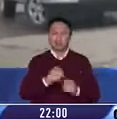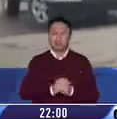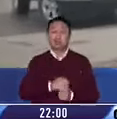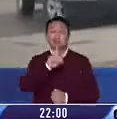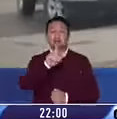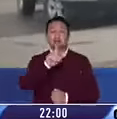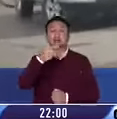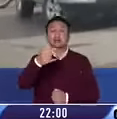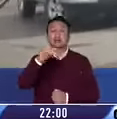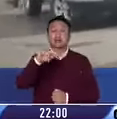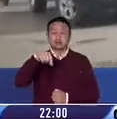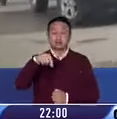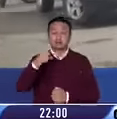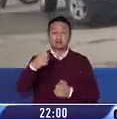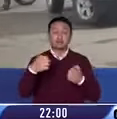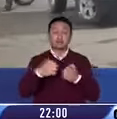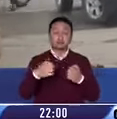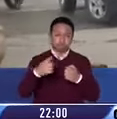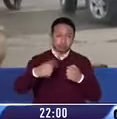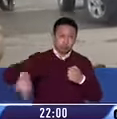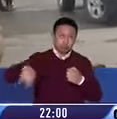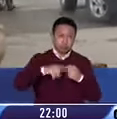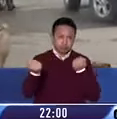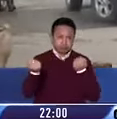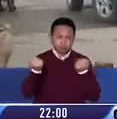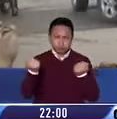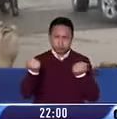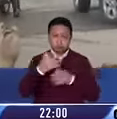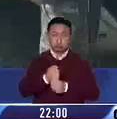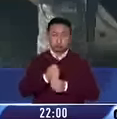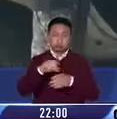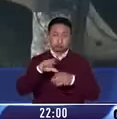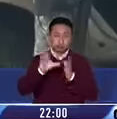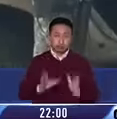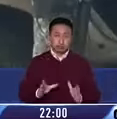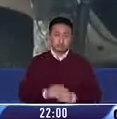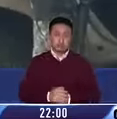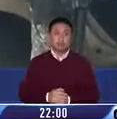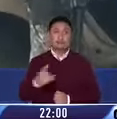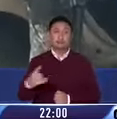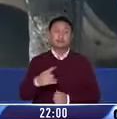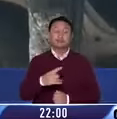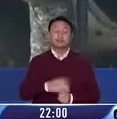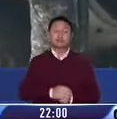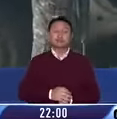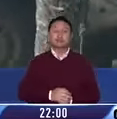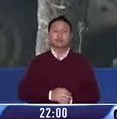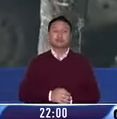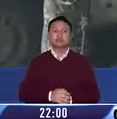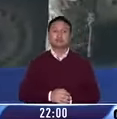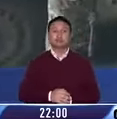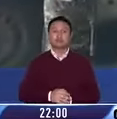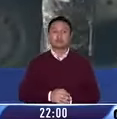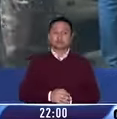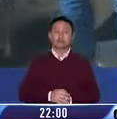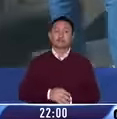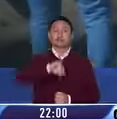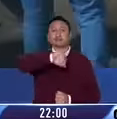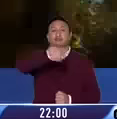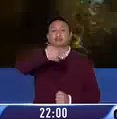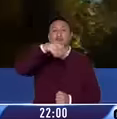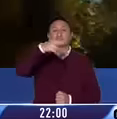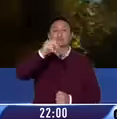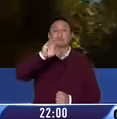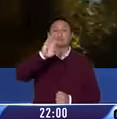de sus equipos operativos para la seguridad ciudadana, seguía los pasos de John Steven B., alias La Yompa, acusado de